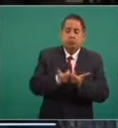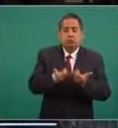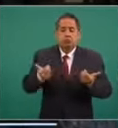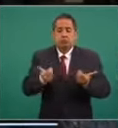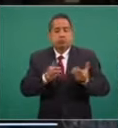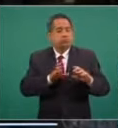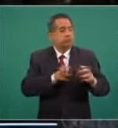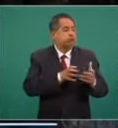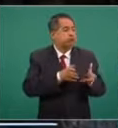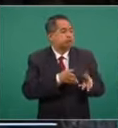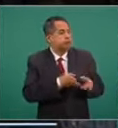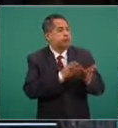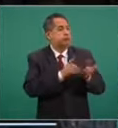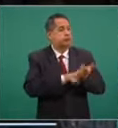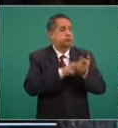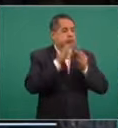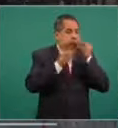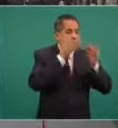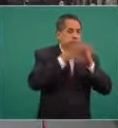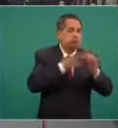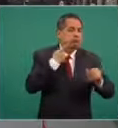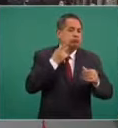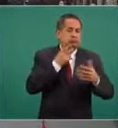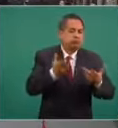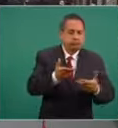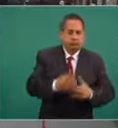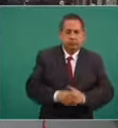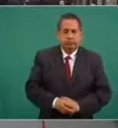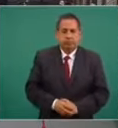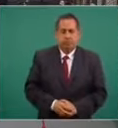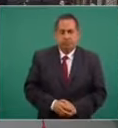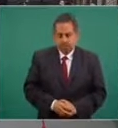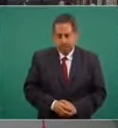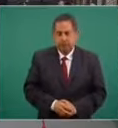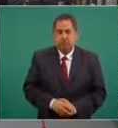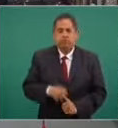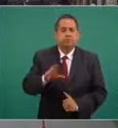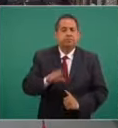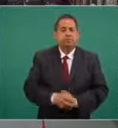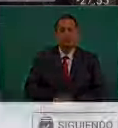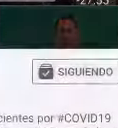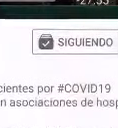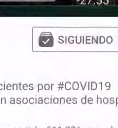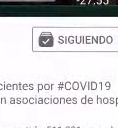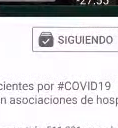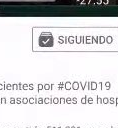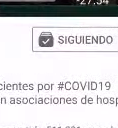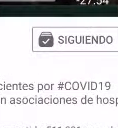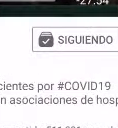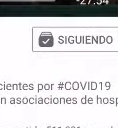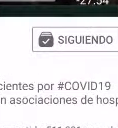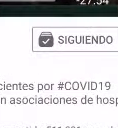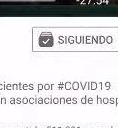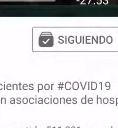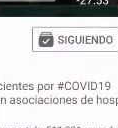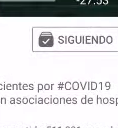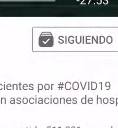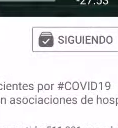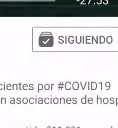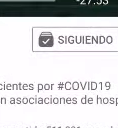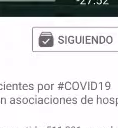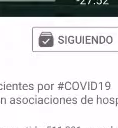o estén siendo utilizados para campañas políticas. Miren, los servidores de la Nación son